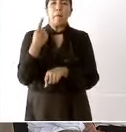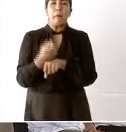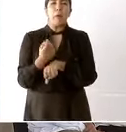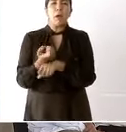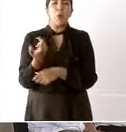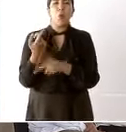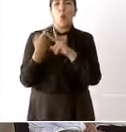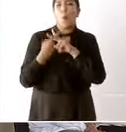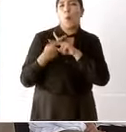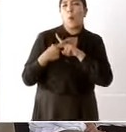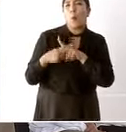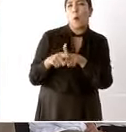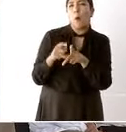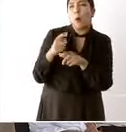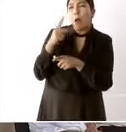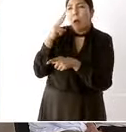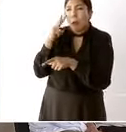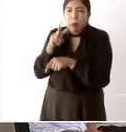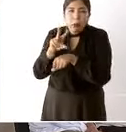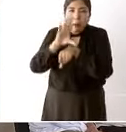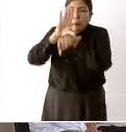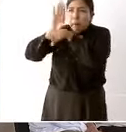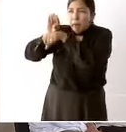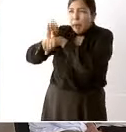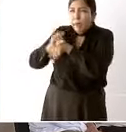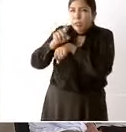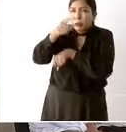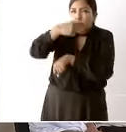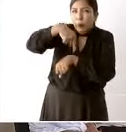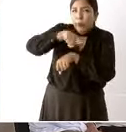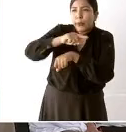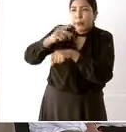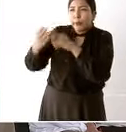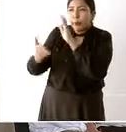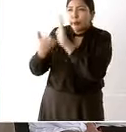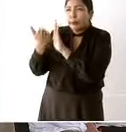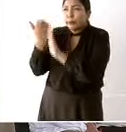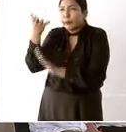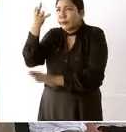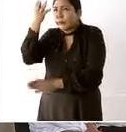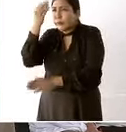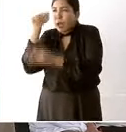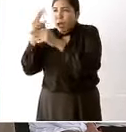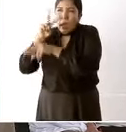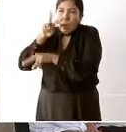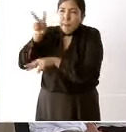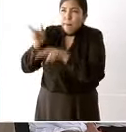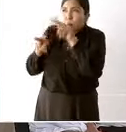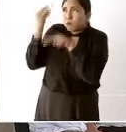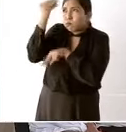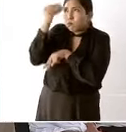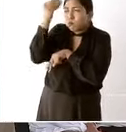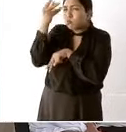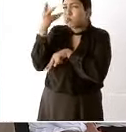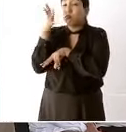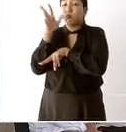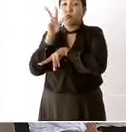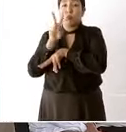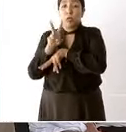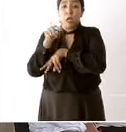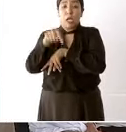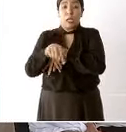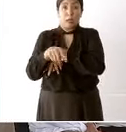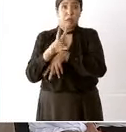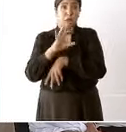nivel internacional para poder tener aquí una terminal contenerizada, es la que va a recibir a los